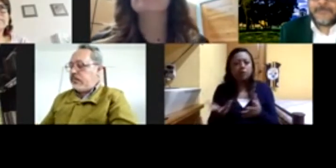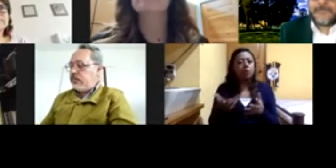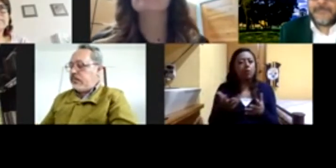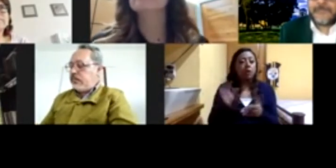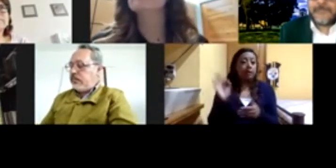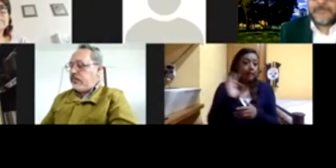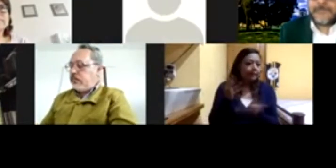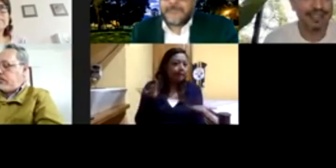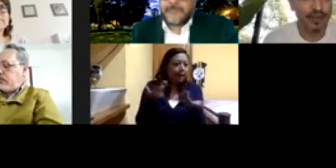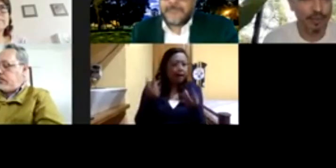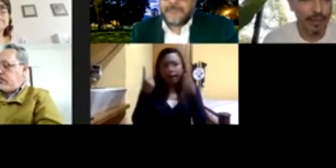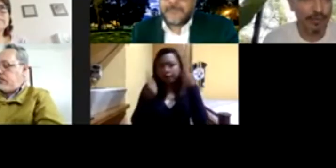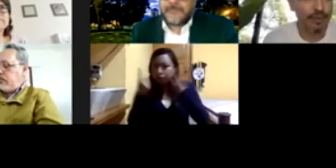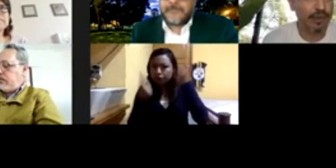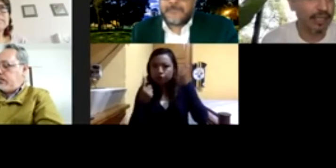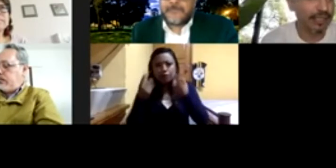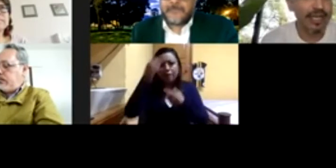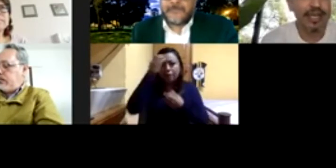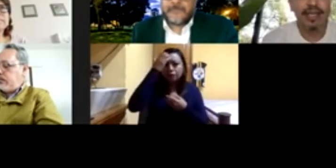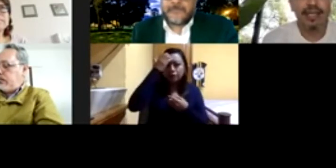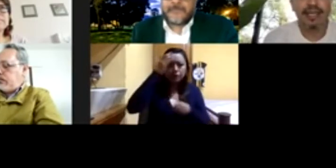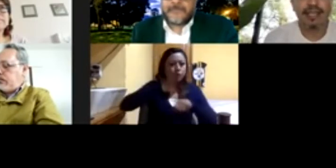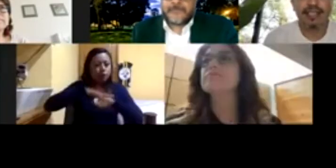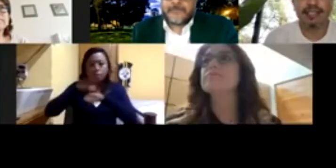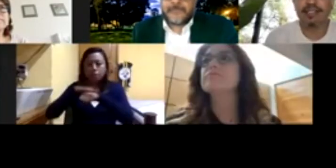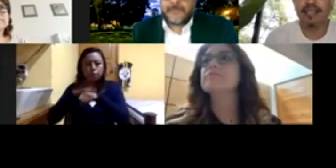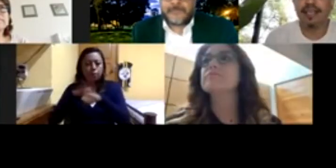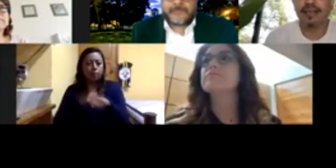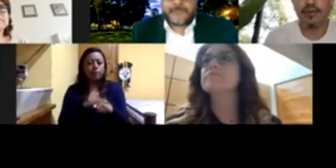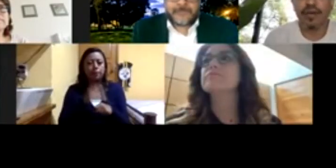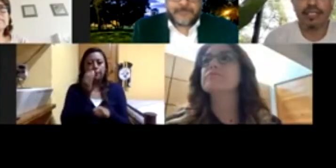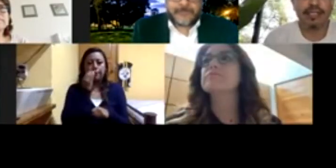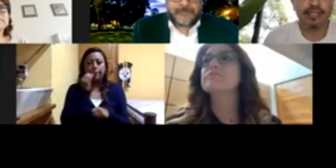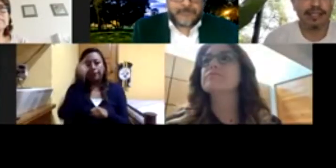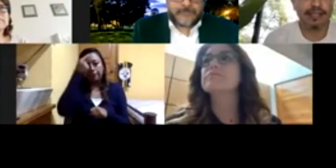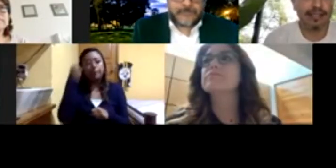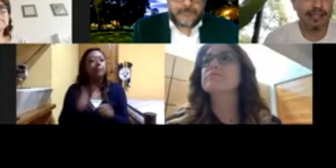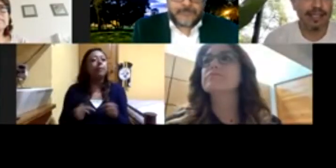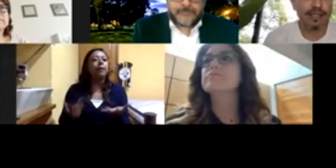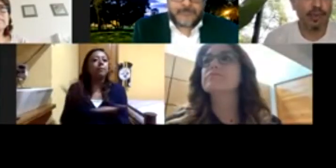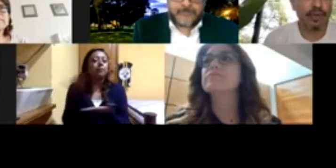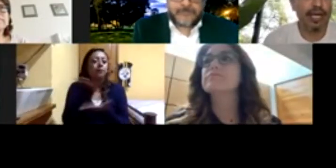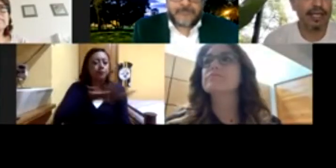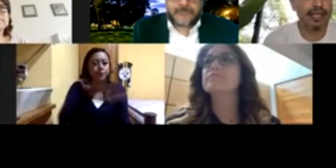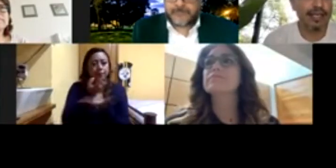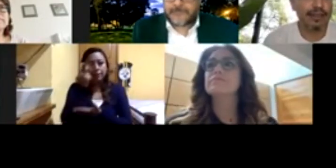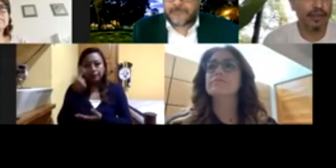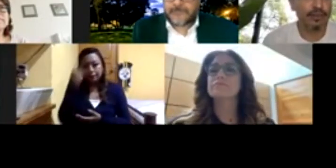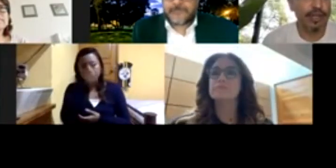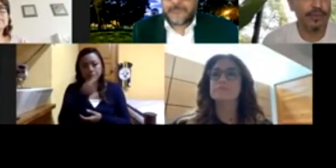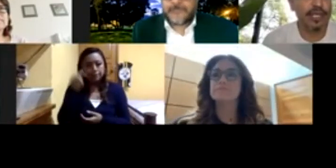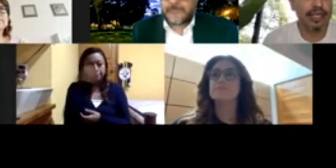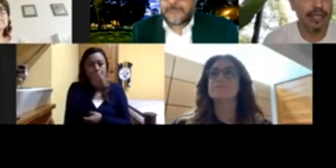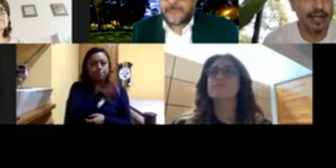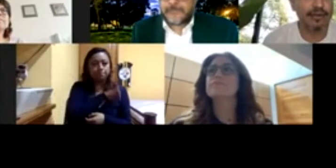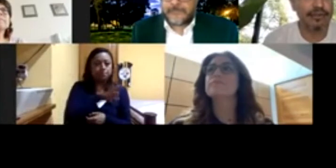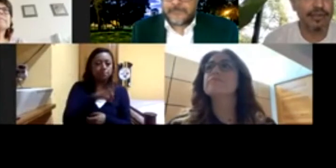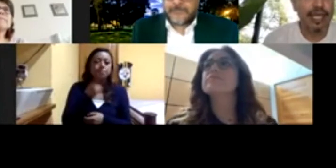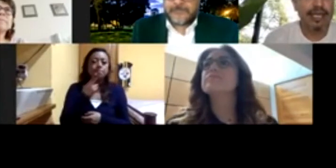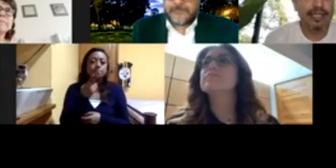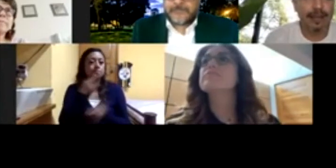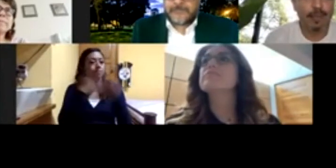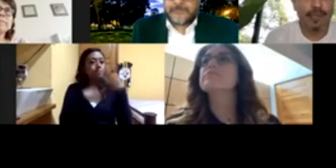más allá de lo que podamos compartir en estas horas que se disponga y que todos podamos